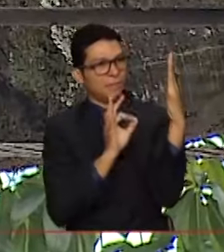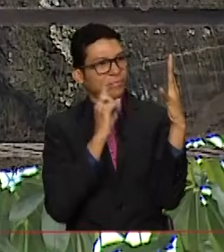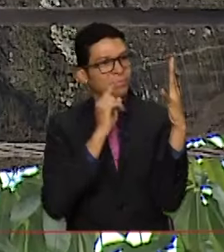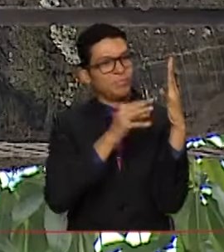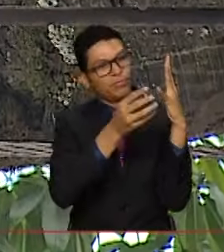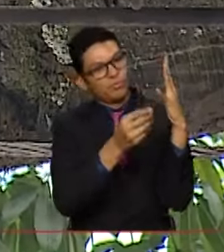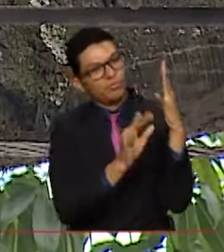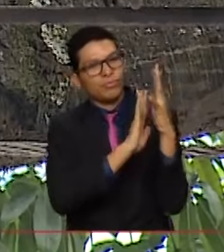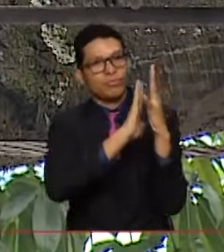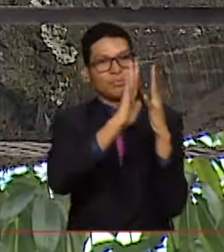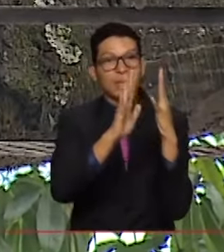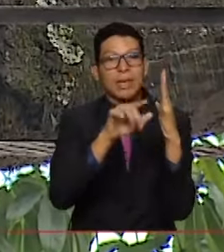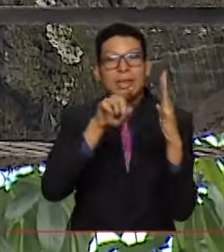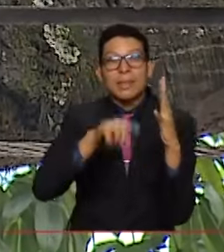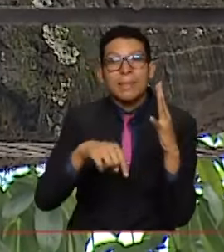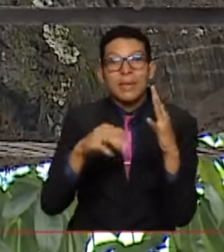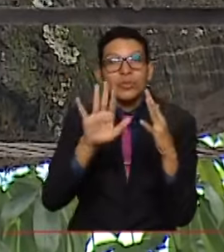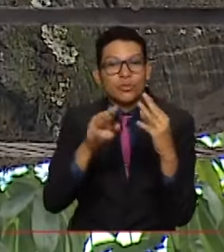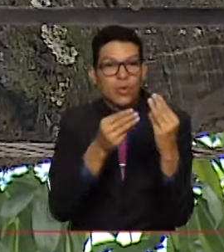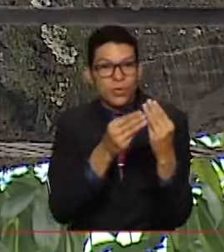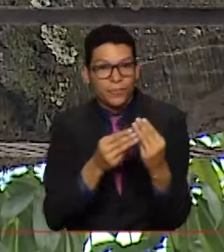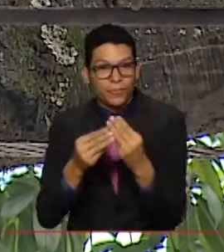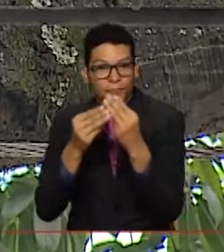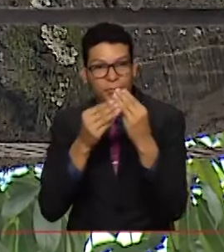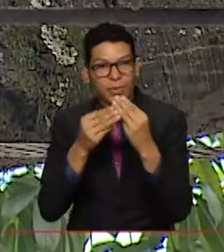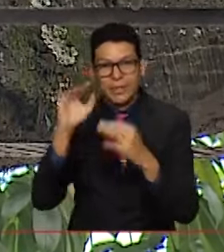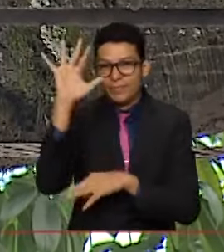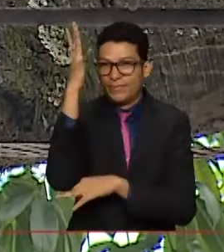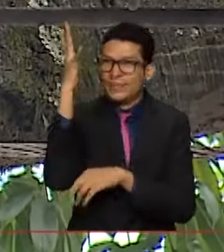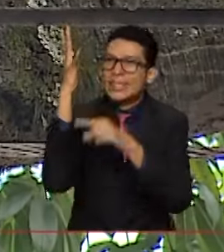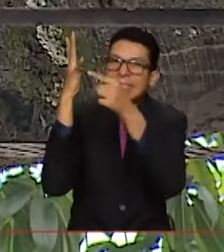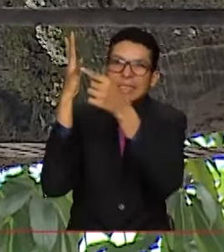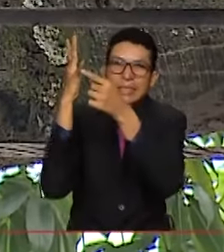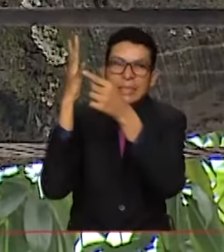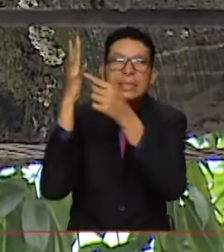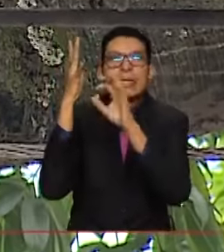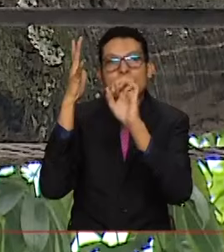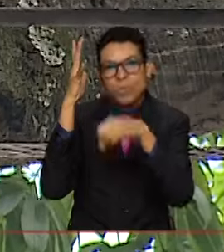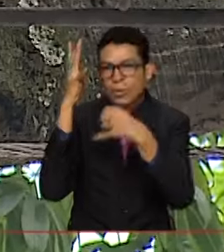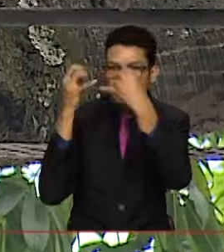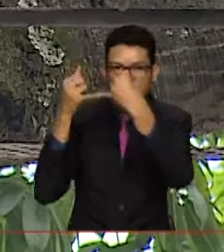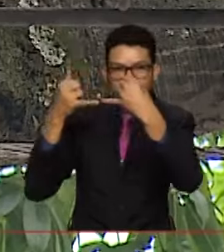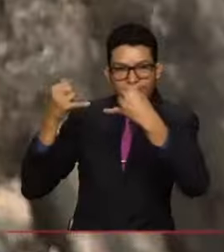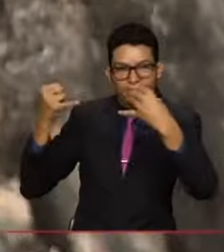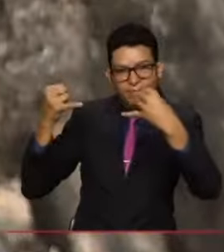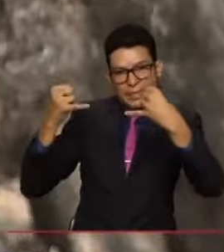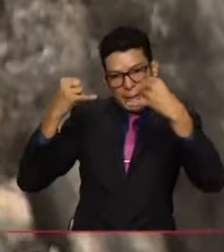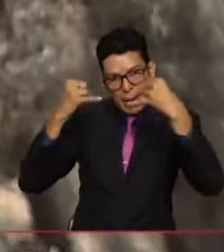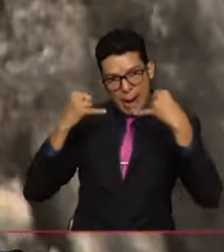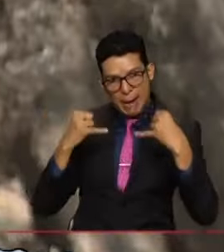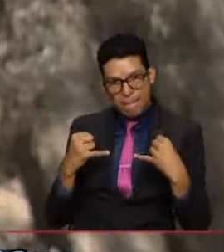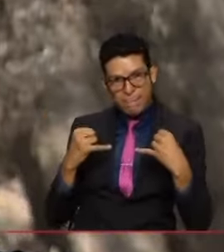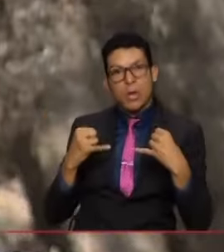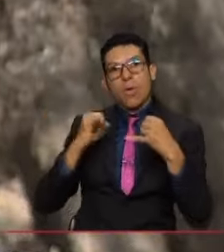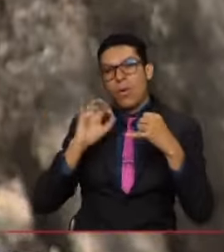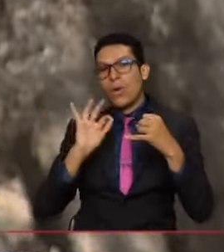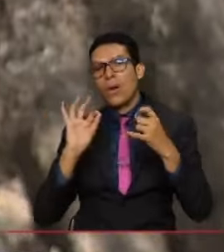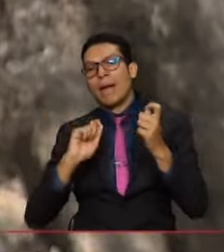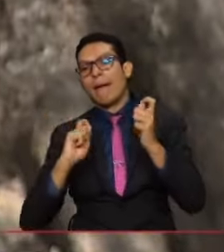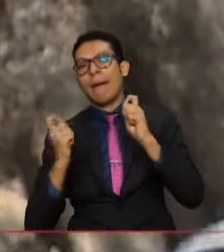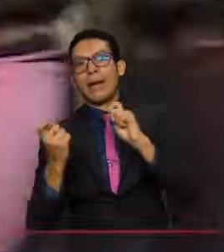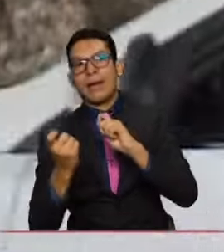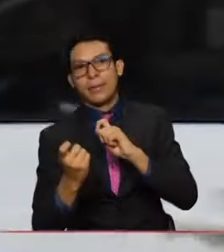con Encali para tratar de una rama lateral que está allá, pues a ver si pueden cambiar la línea ecológica para poder evitar, pues, que tenga que ser